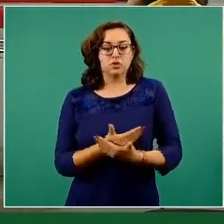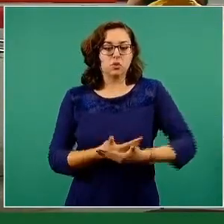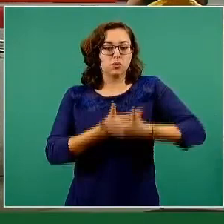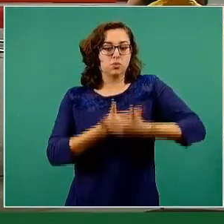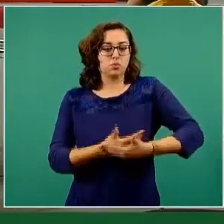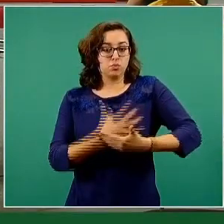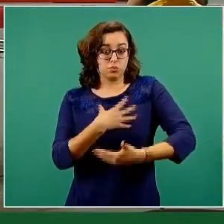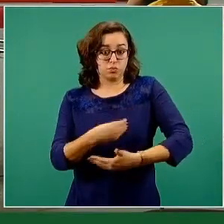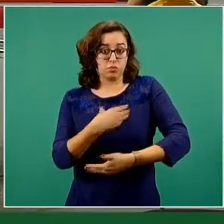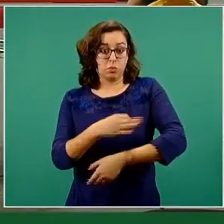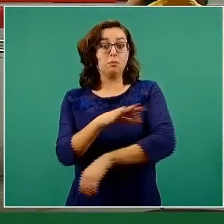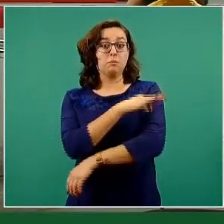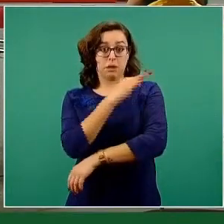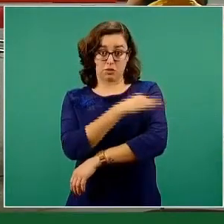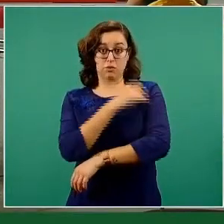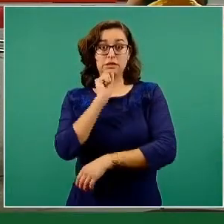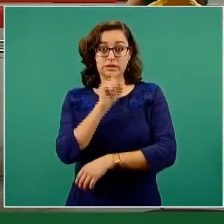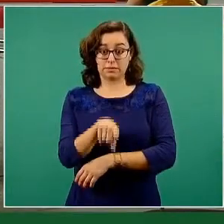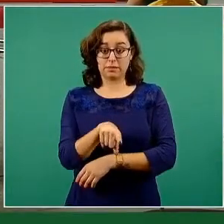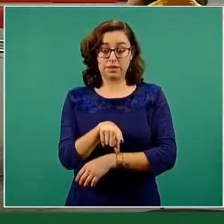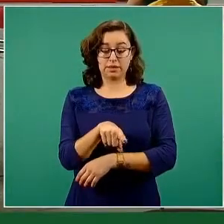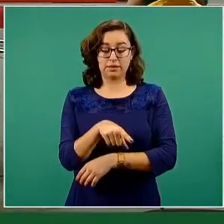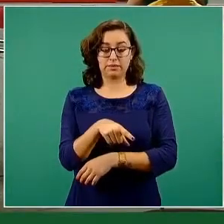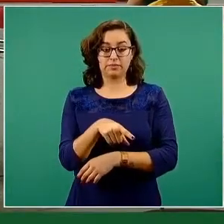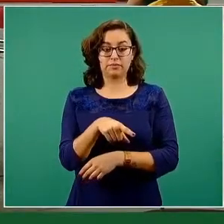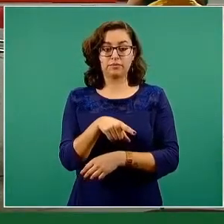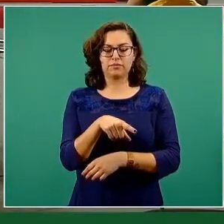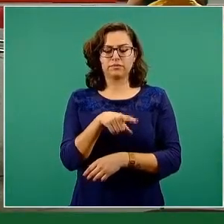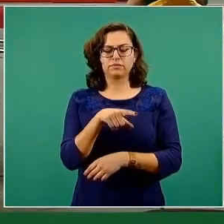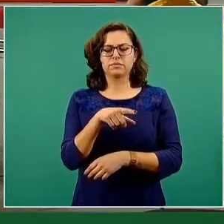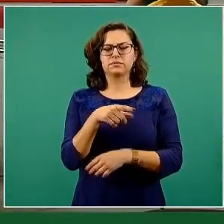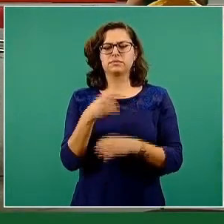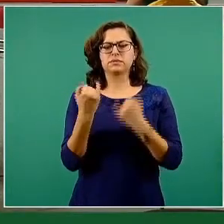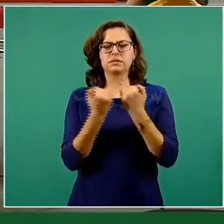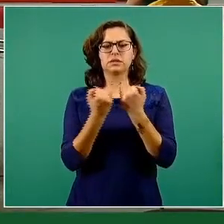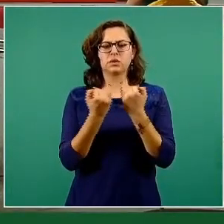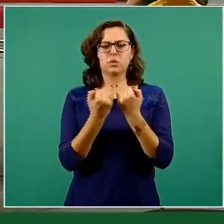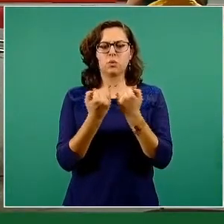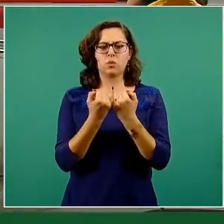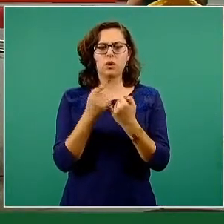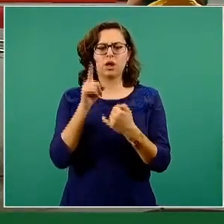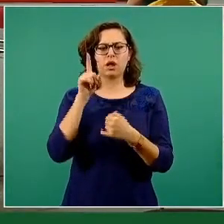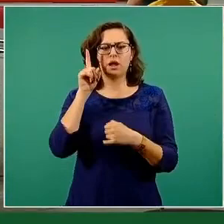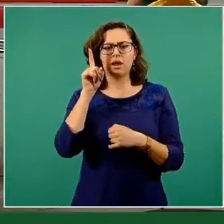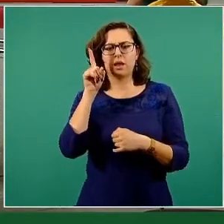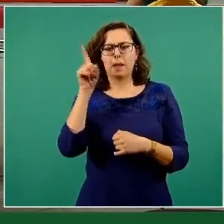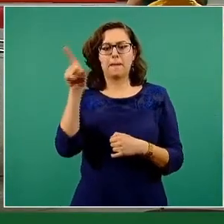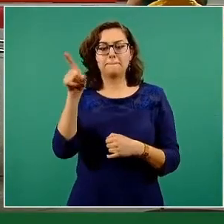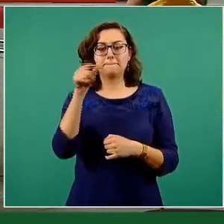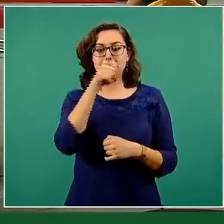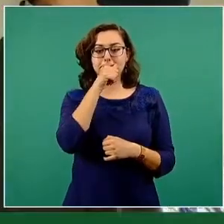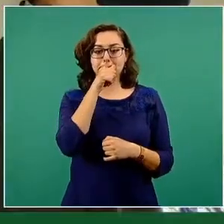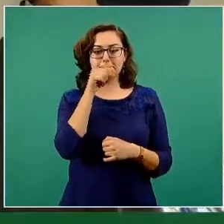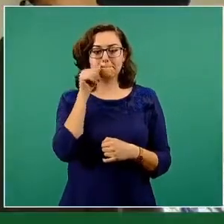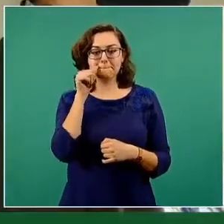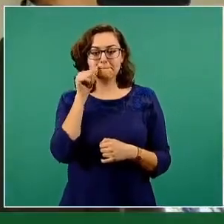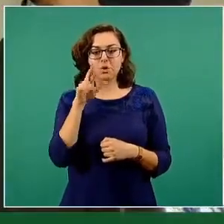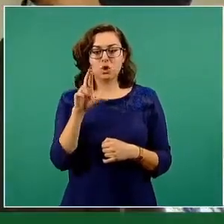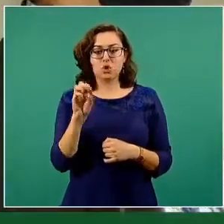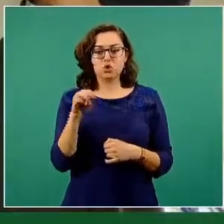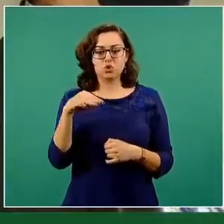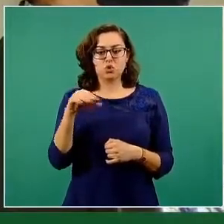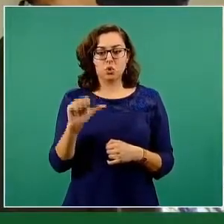vacunación de la Colonia Roma, ¿no? De la Escuela Benito Juárez, pidieron